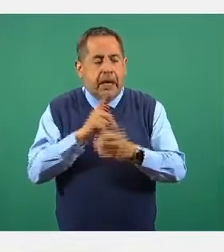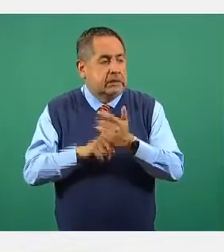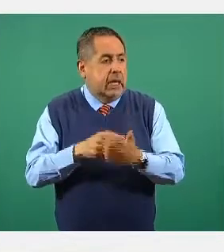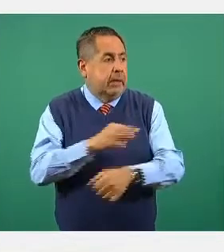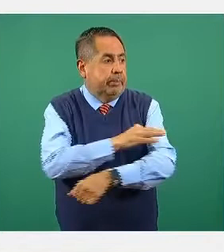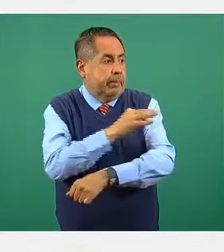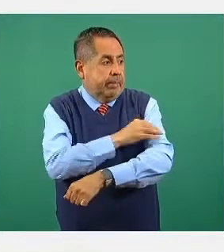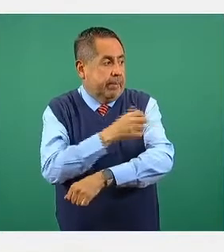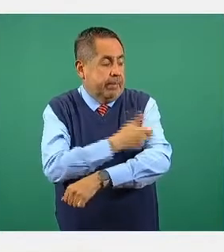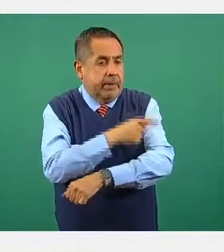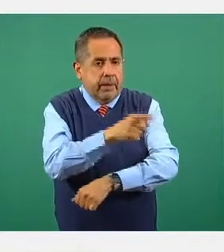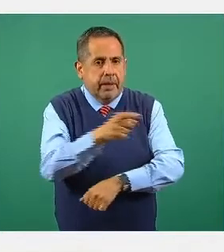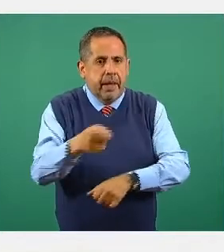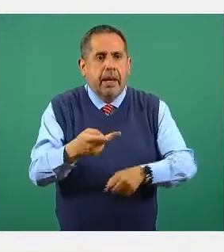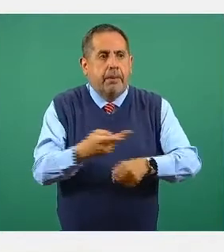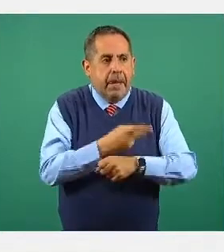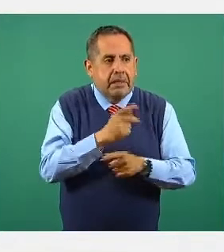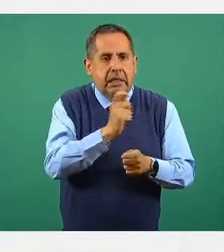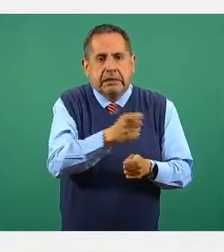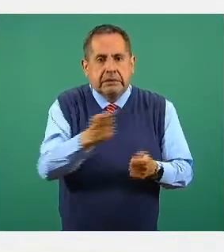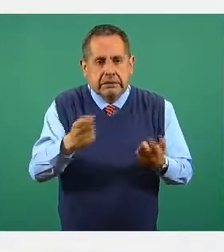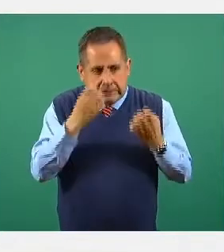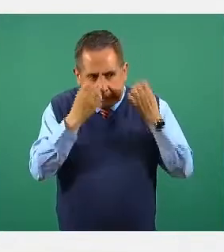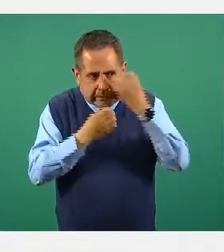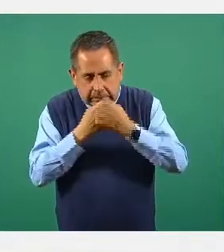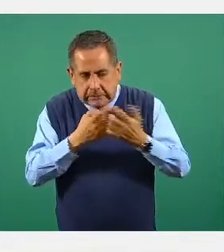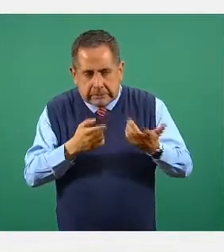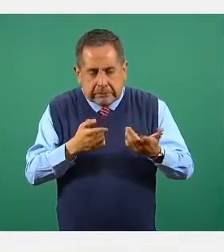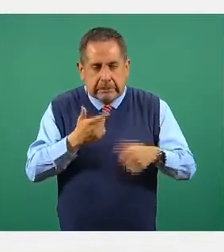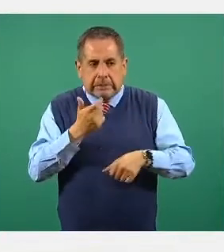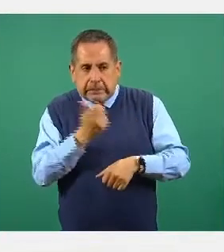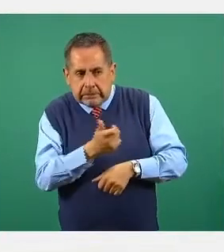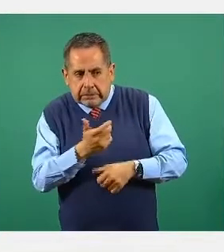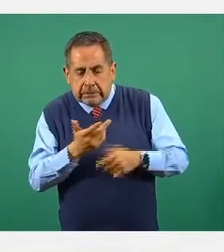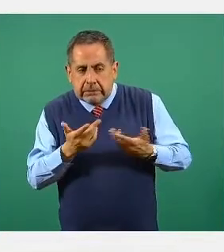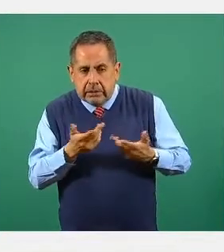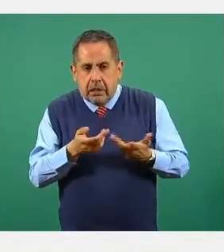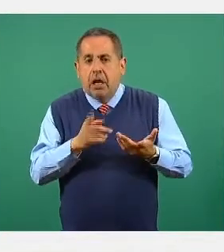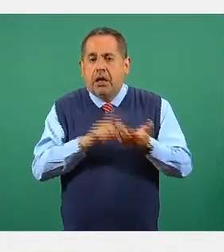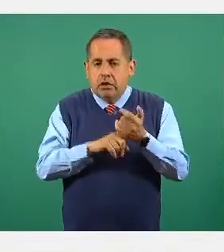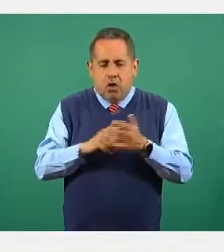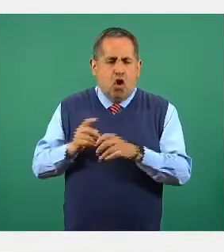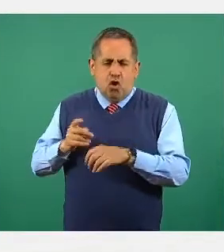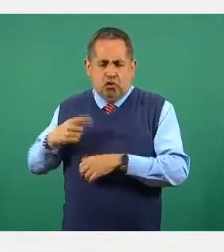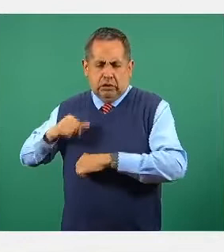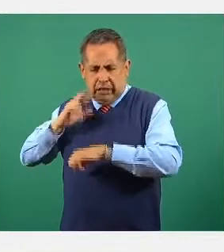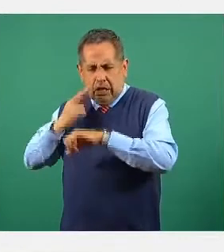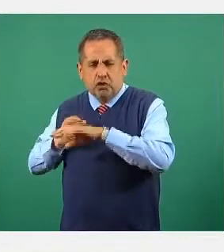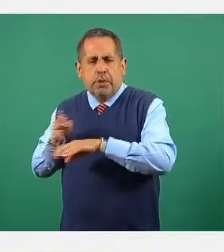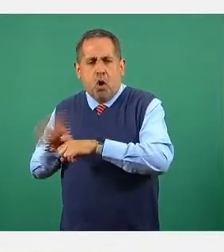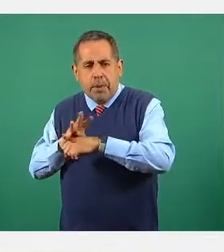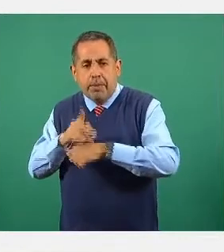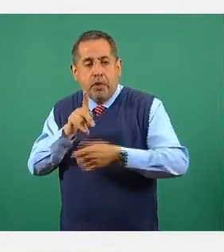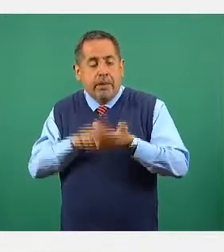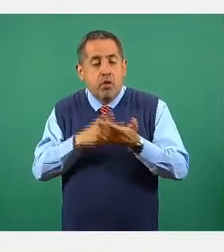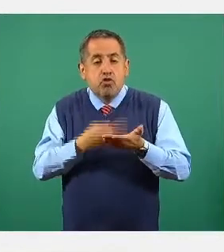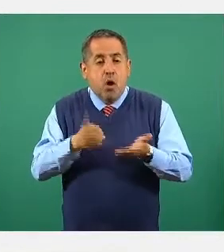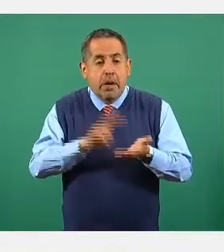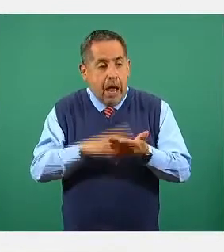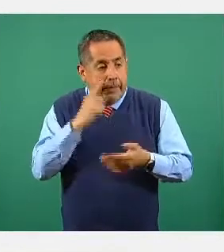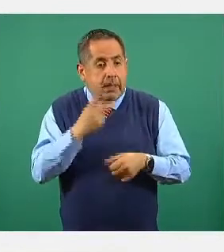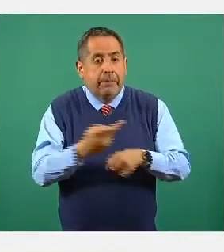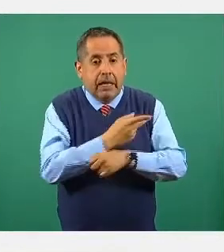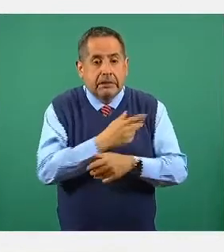no solamente están clasificando y monitoreando casos sospechosos de COVID-19 y llevando a cabo toda la actividad, sino que ahora